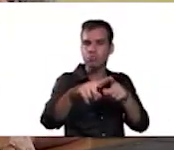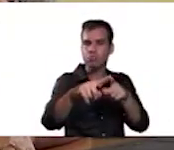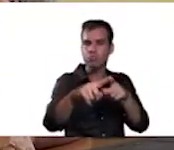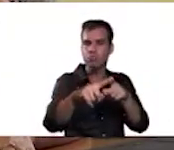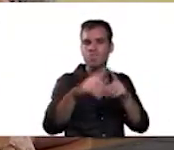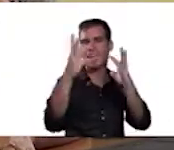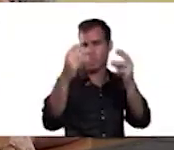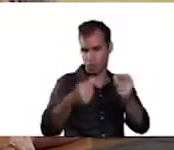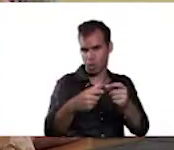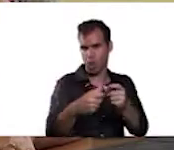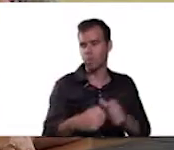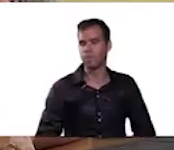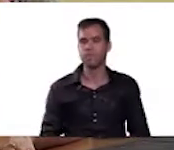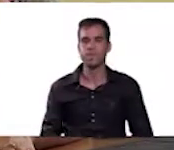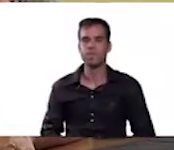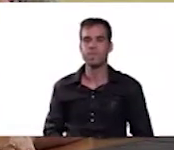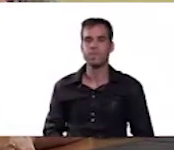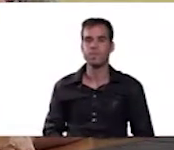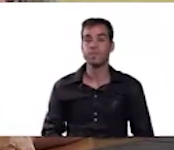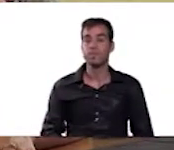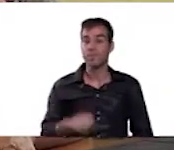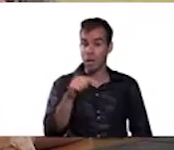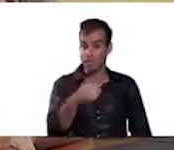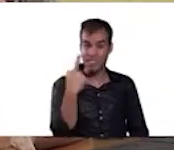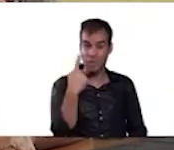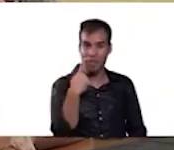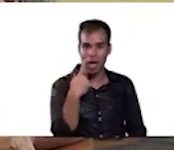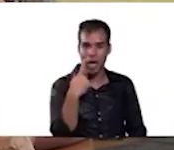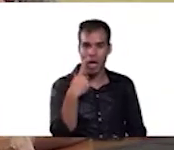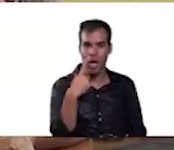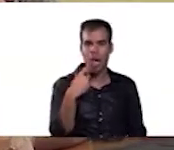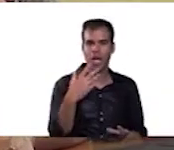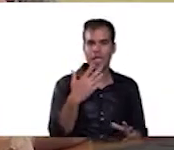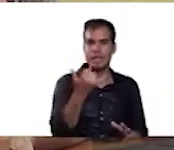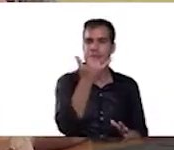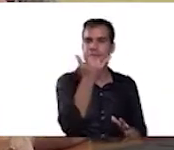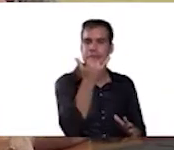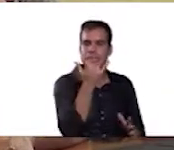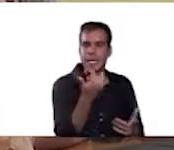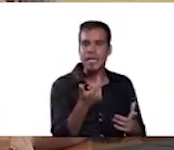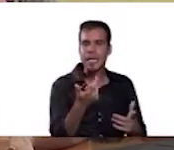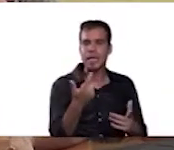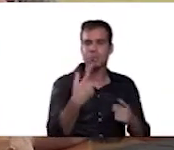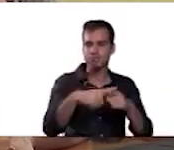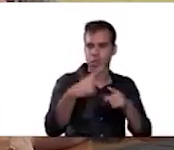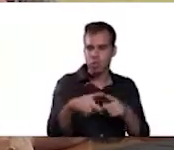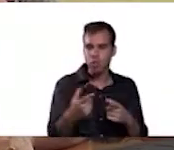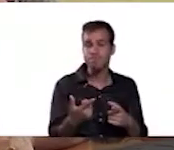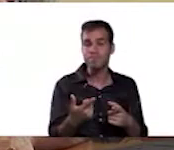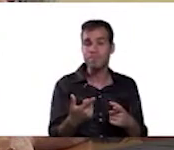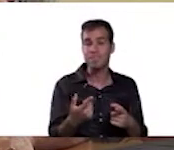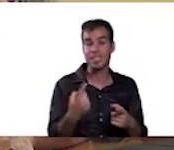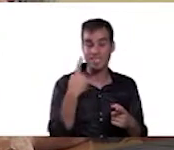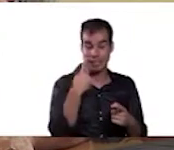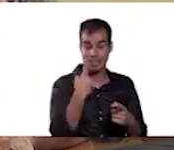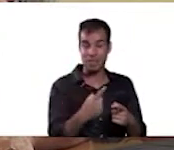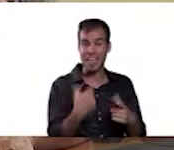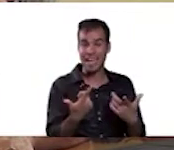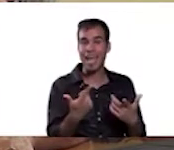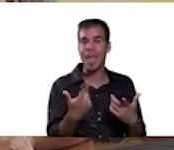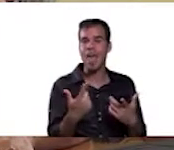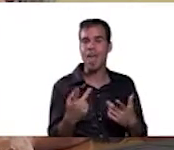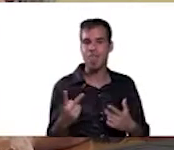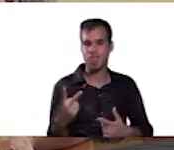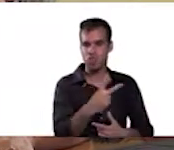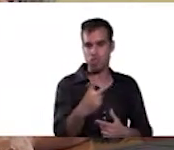ver las reacciones reversibles. ¿Cuáles son estas reacciones reversibles? Las que ocurren en los